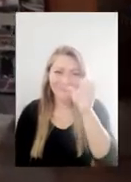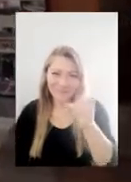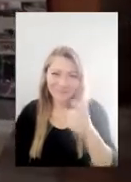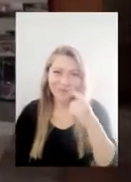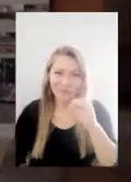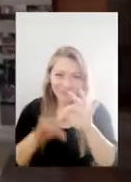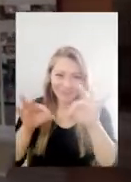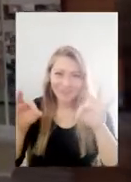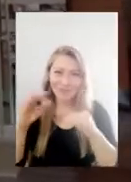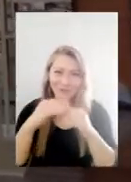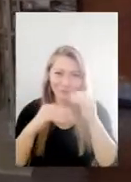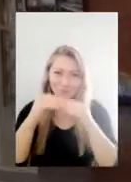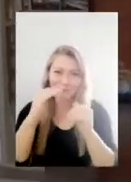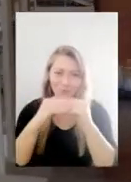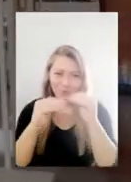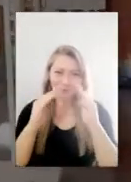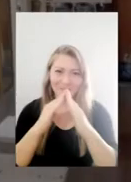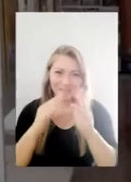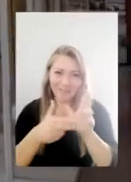este monumento histórico.